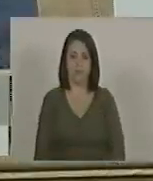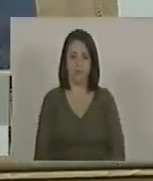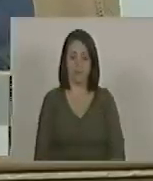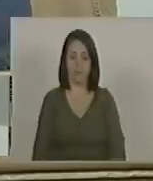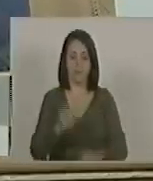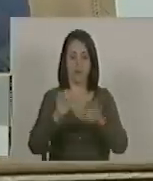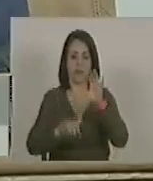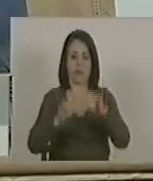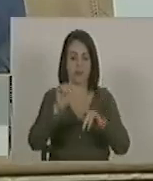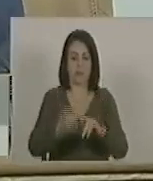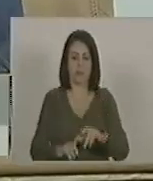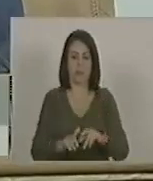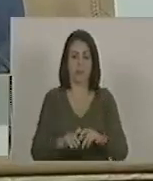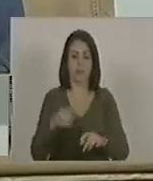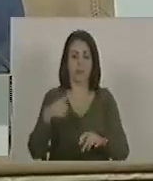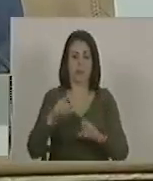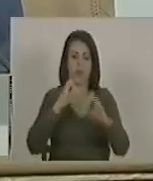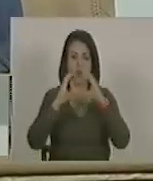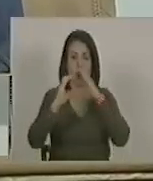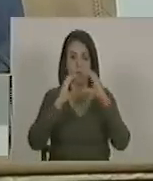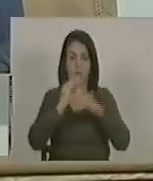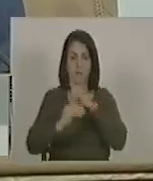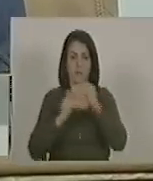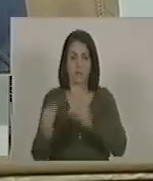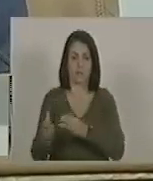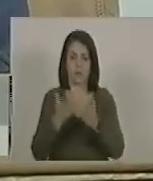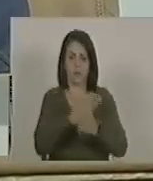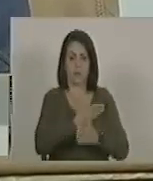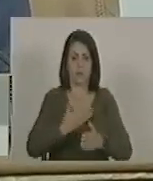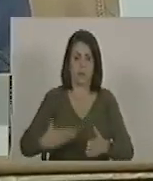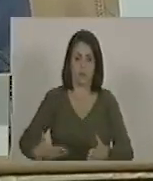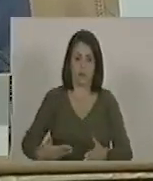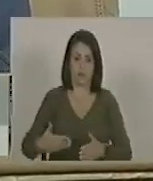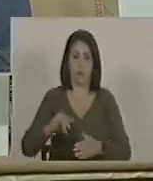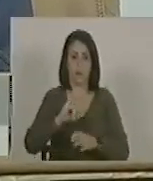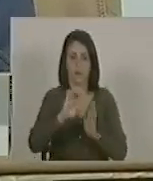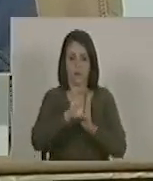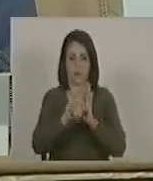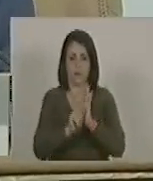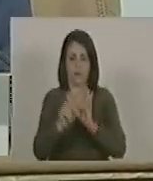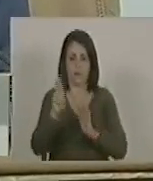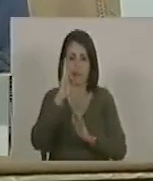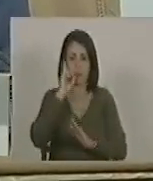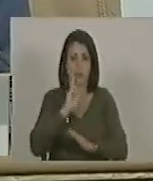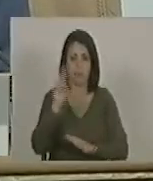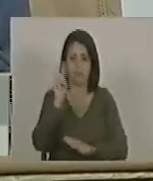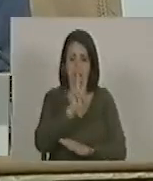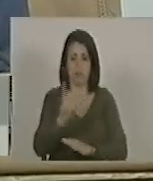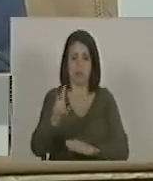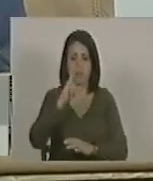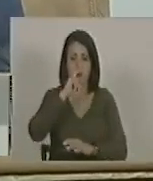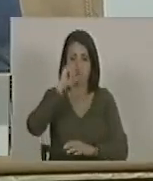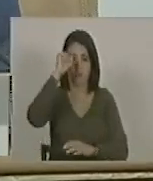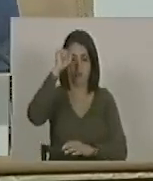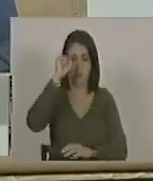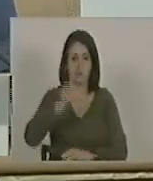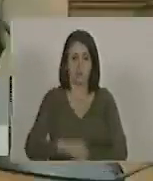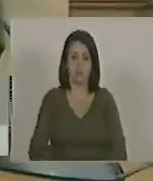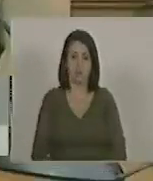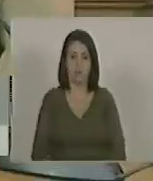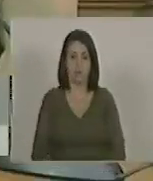Ciudadana secretaria, sirvo a ceder la comunicación remitida por el presidente constitucional de la República Bolivariana de Venezuela, Nicolás Maduro